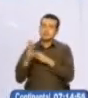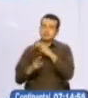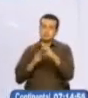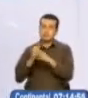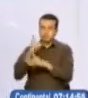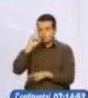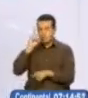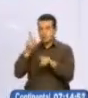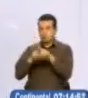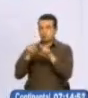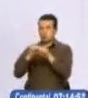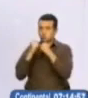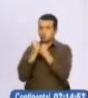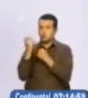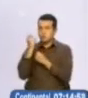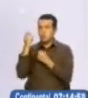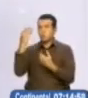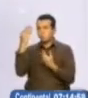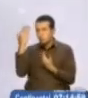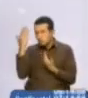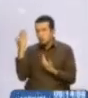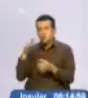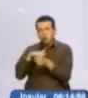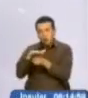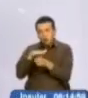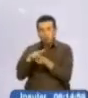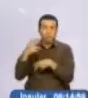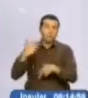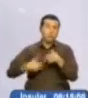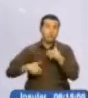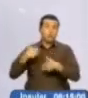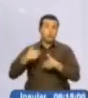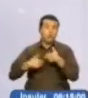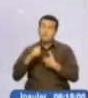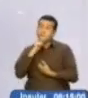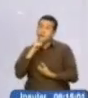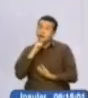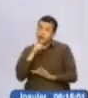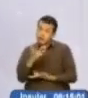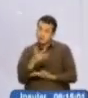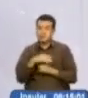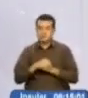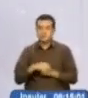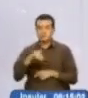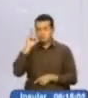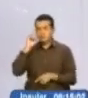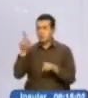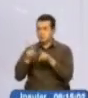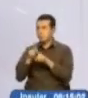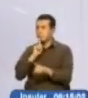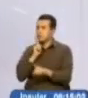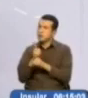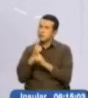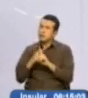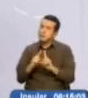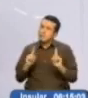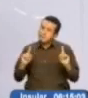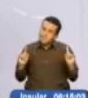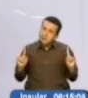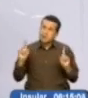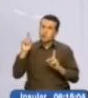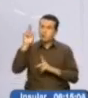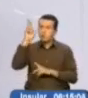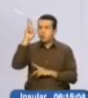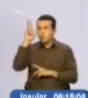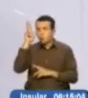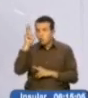de acuerdo con que la sociedad tiene que ser politizada. Creo que un problema es que hace falta eso, ¿no? En eso sí estoy de acuerdo contigo, pero creo yo que